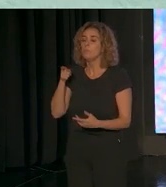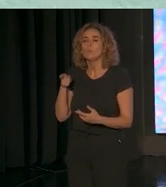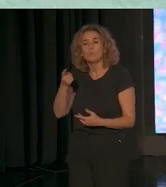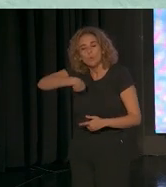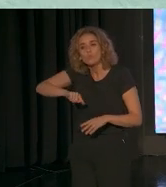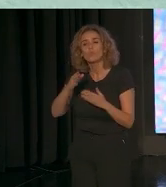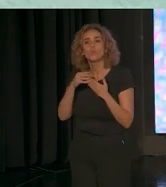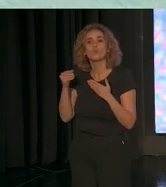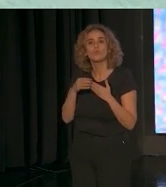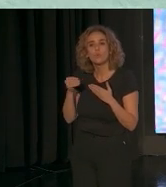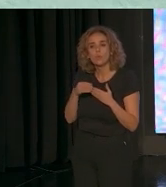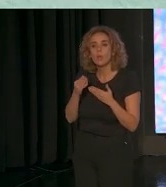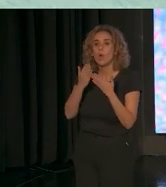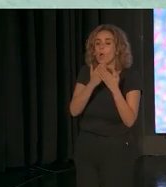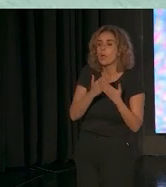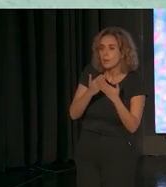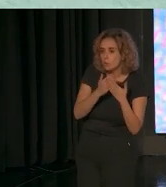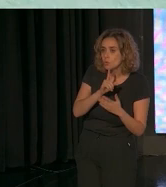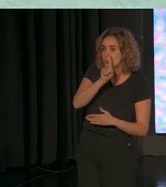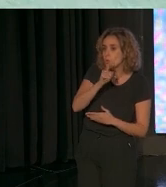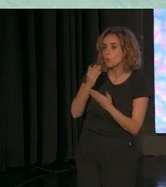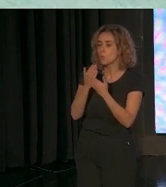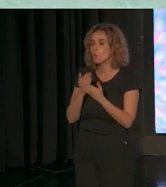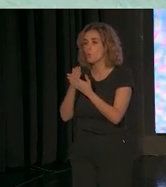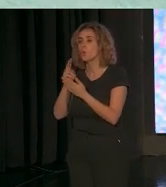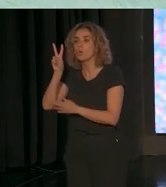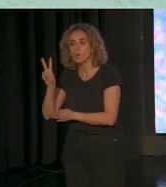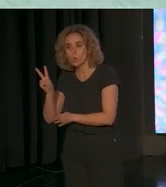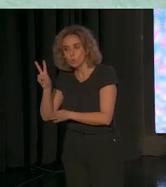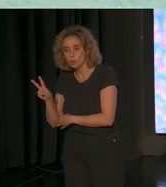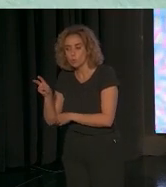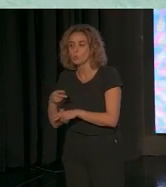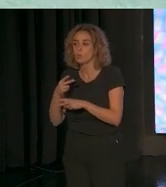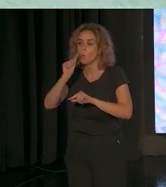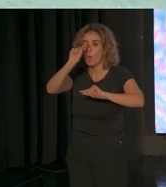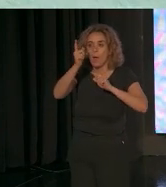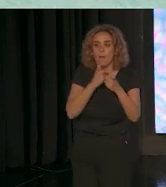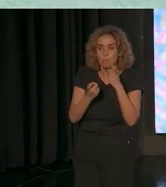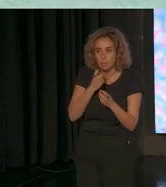Utilizamos, tanto en el estudio 1 como en el estudio 2, entrevista etnográfica de Carol Westby,